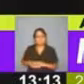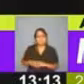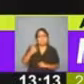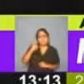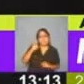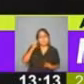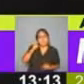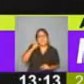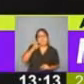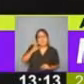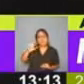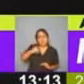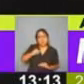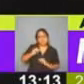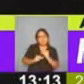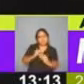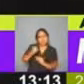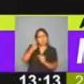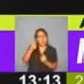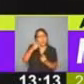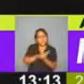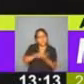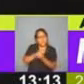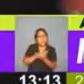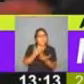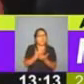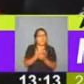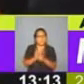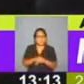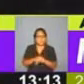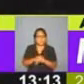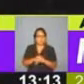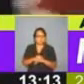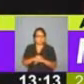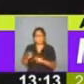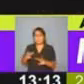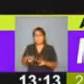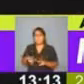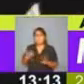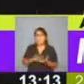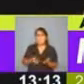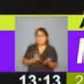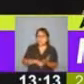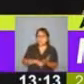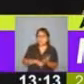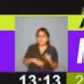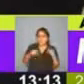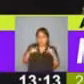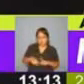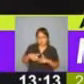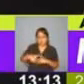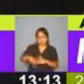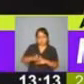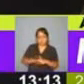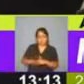podemos trabajar en conjunto y qué propuestas podemos hacer. ¿Puedes repetir el detalle de la financiación que va a haber? Sí, hoy ya pueden,